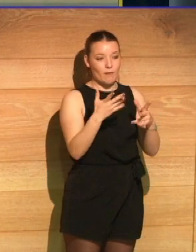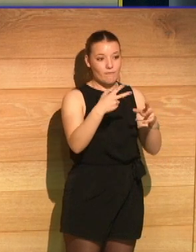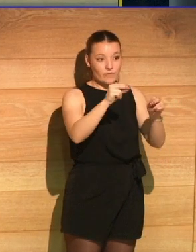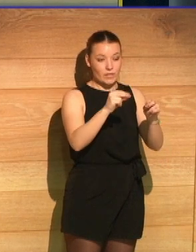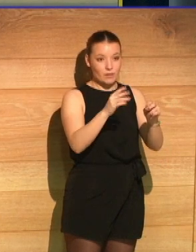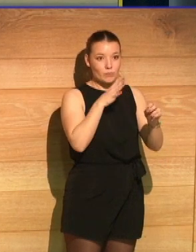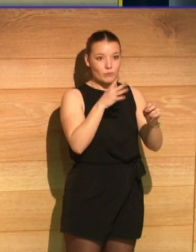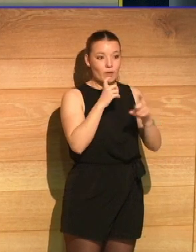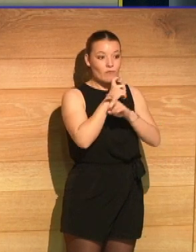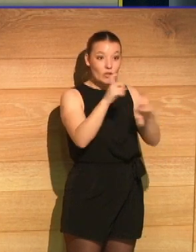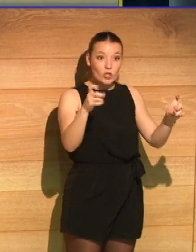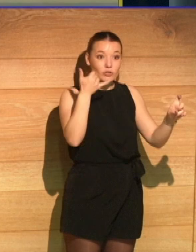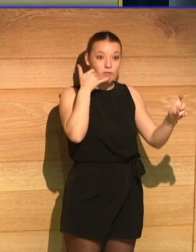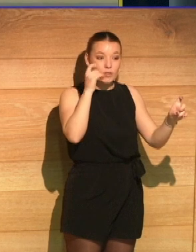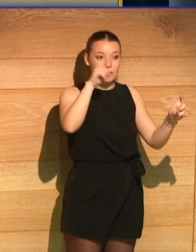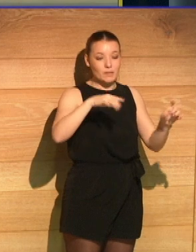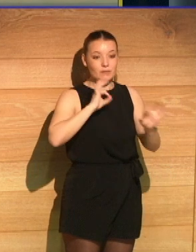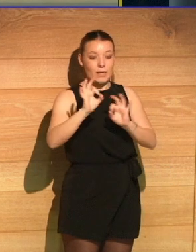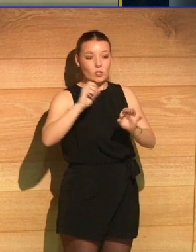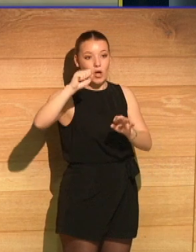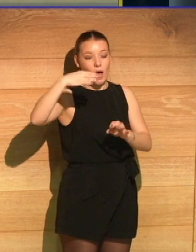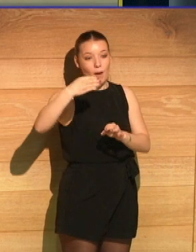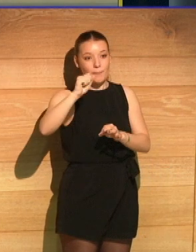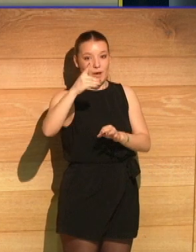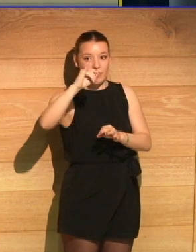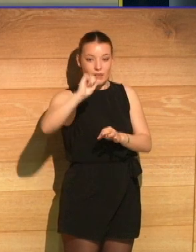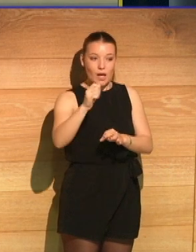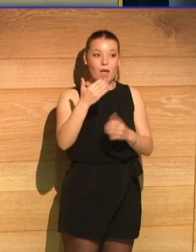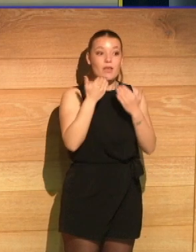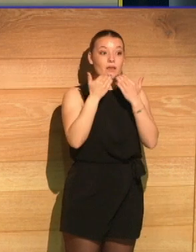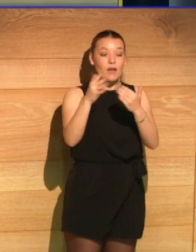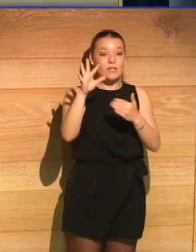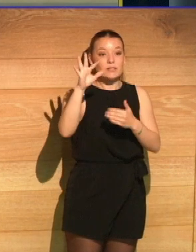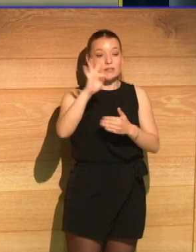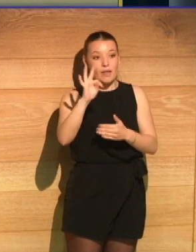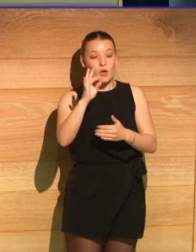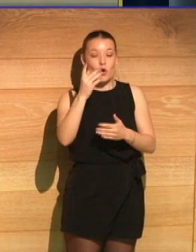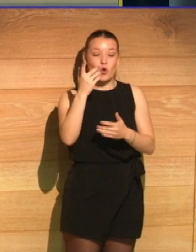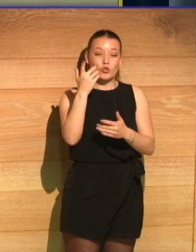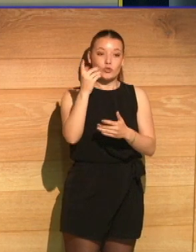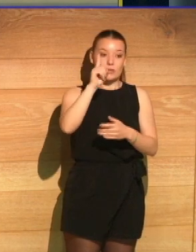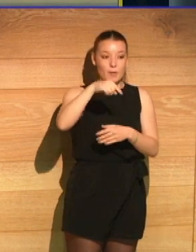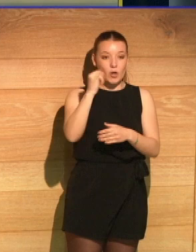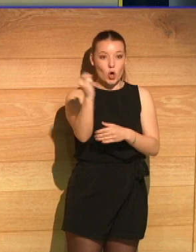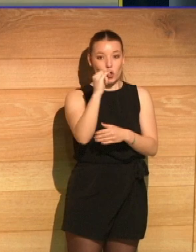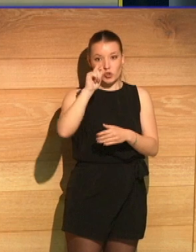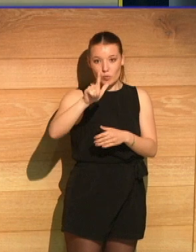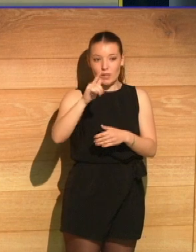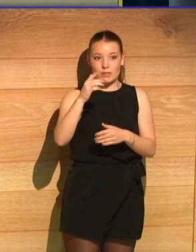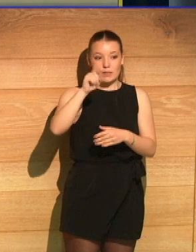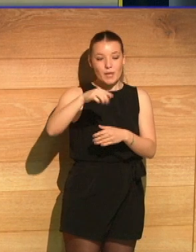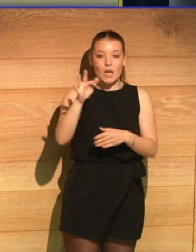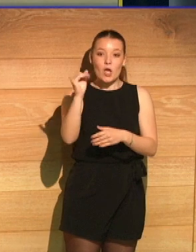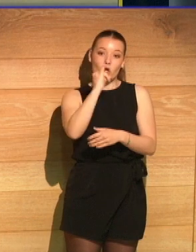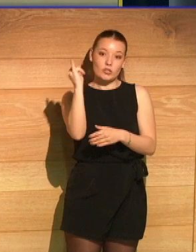Fundación Telefónica y el Teatro de la Abadía. Muchísimas gracias a Tadeusz Philips, a José Luis de Vicente y a